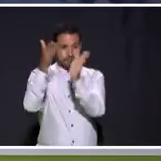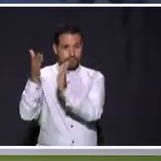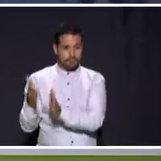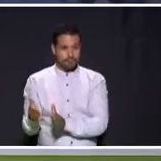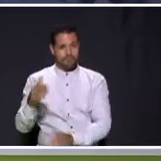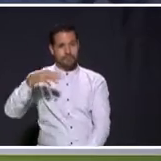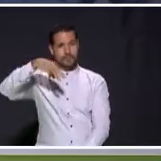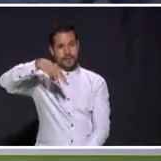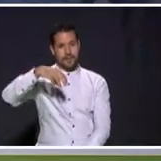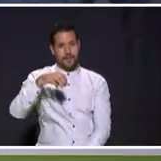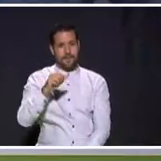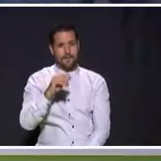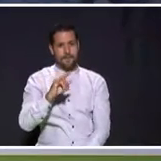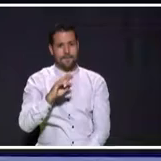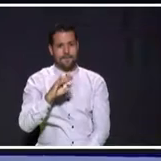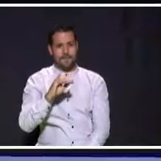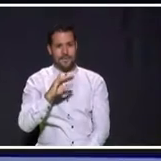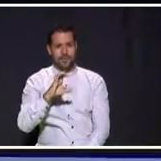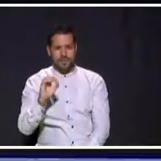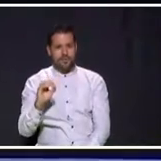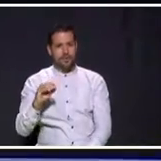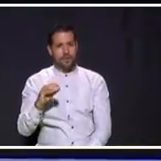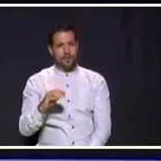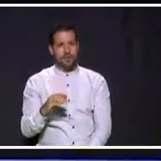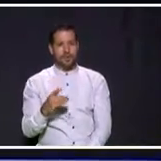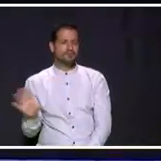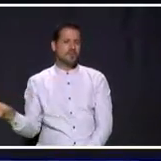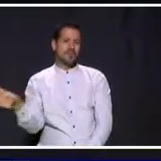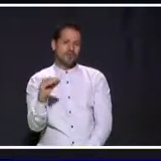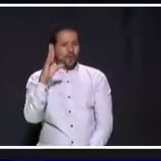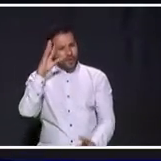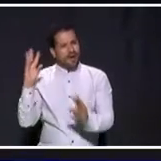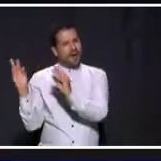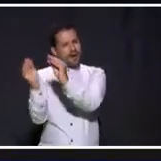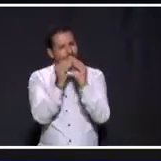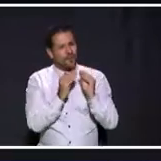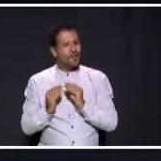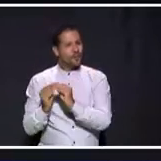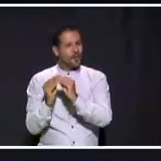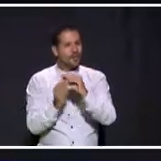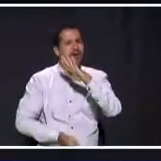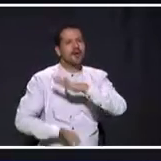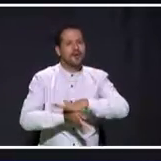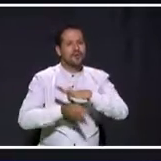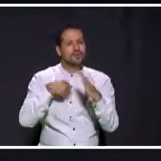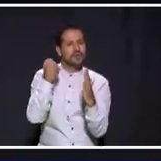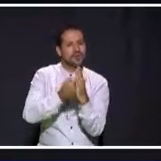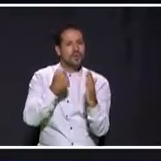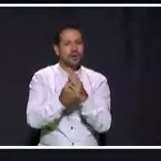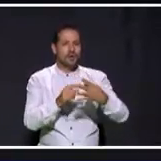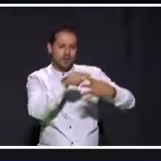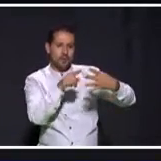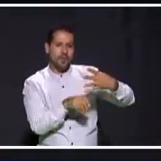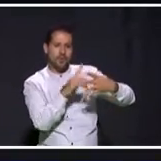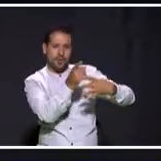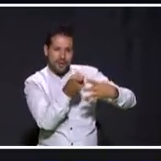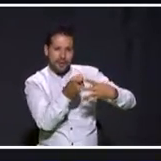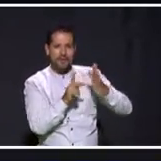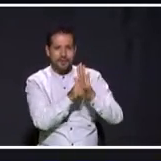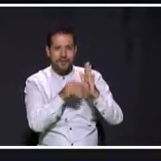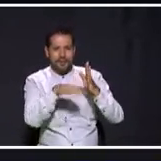todo franco oscar vamos a coincidir todos los candidatos en que hay que sacar adelante las 4g el ferrocarril de antioquia